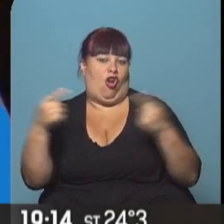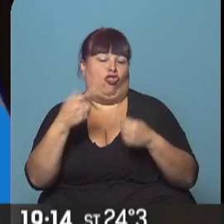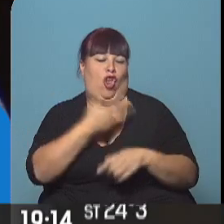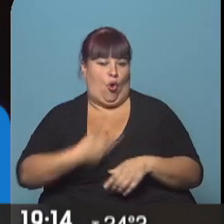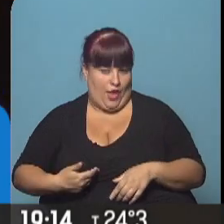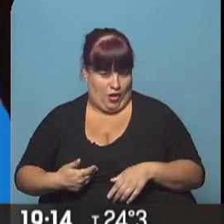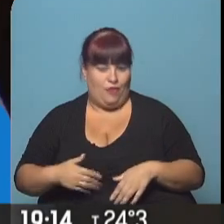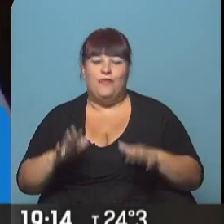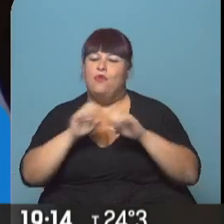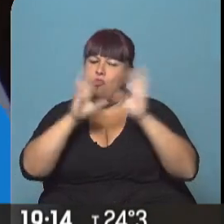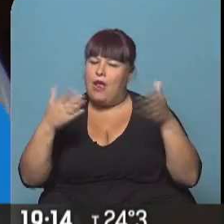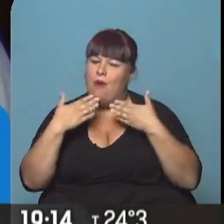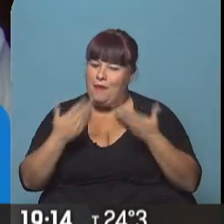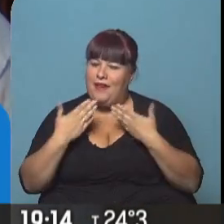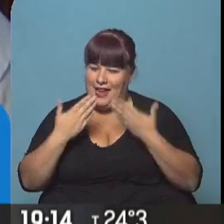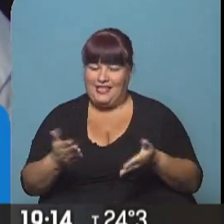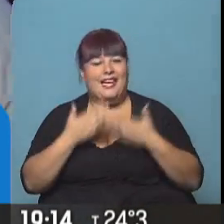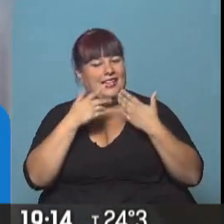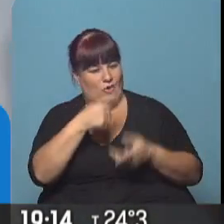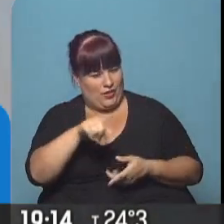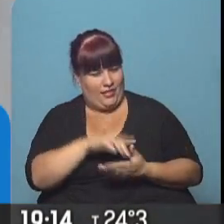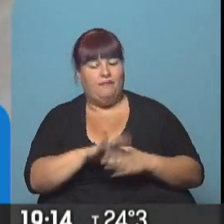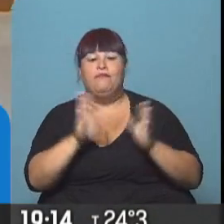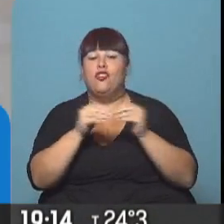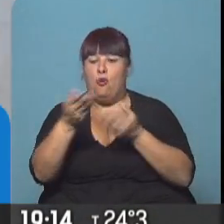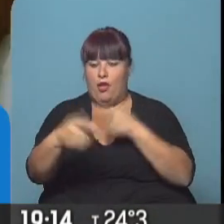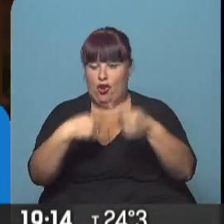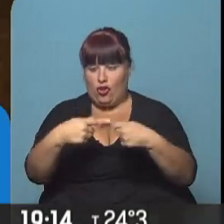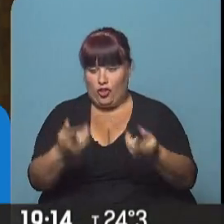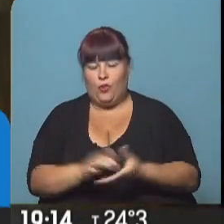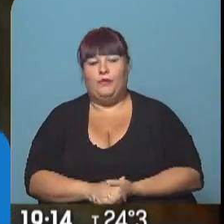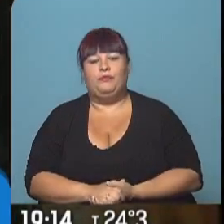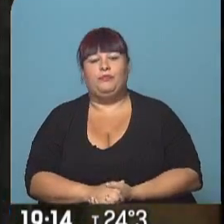gobierno. Martín, muy claro, muy amable, muchas gracias. Gracias a ustedes. Daniel, ustedes, compañeros en estudios.